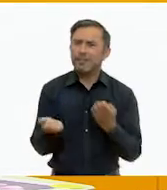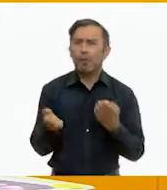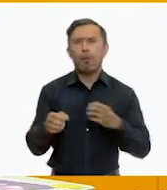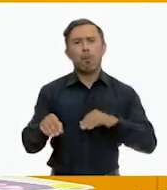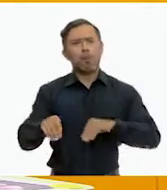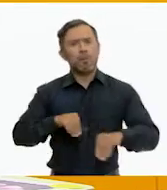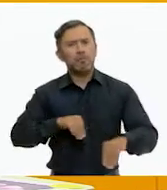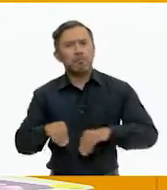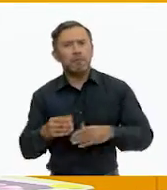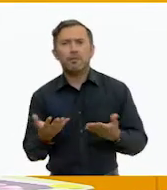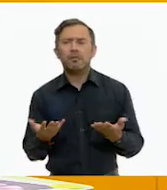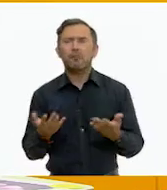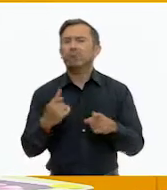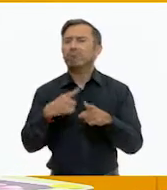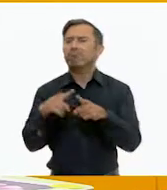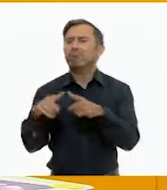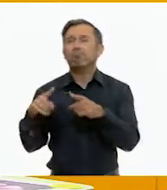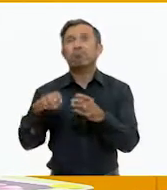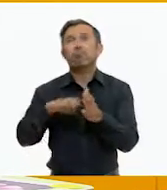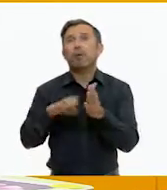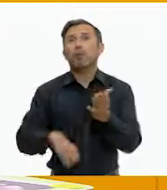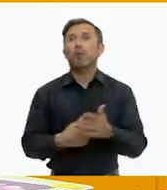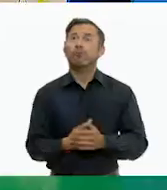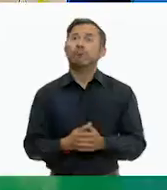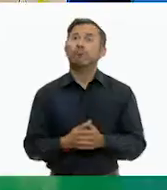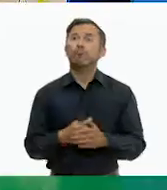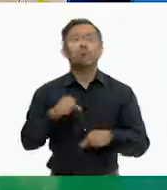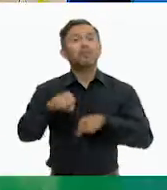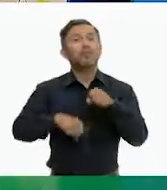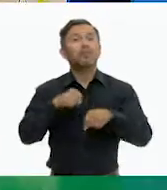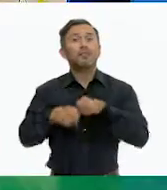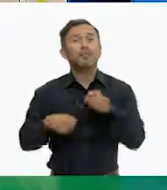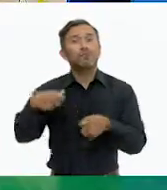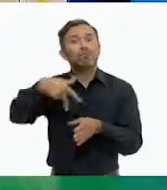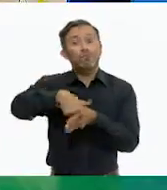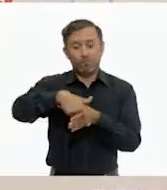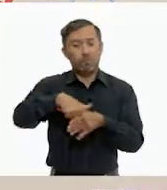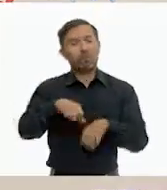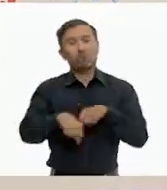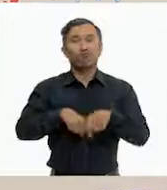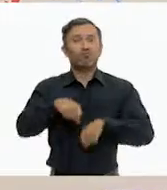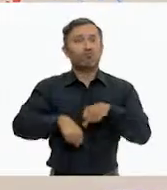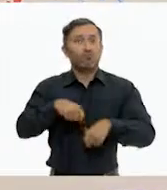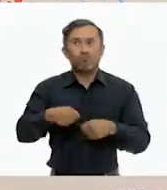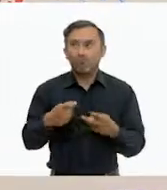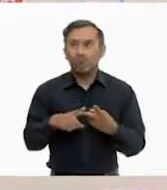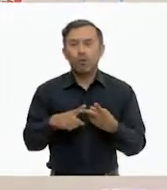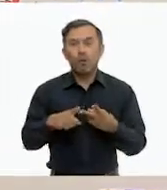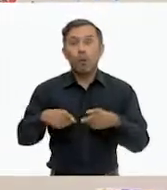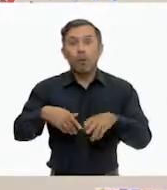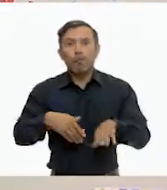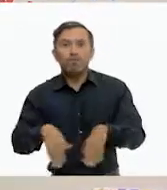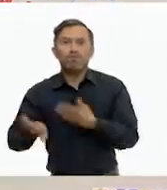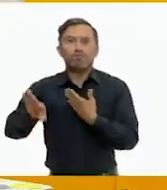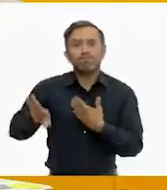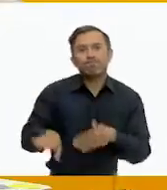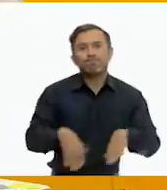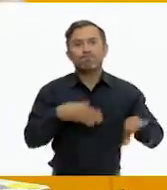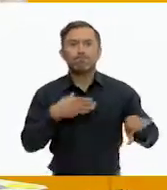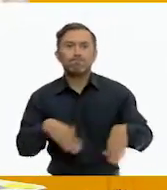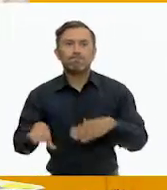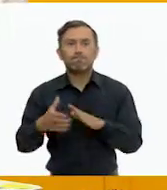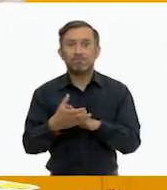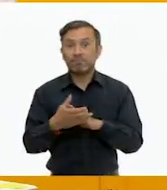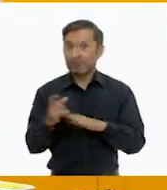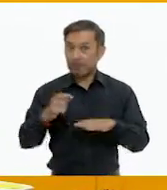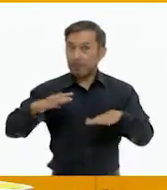Por ejemplo, andar en bicicleta. Andar en bici. Pasear en patines. Si estamos cerca